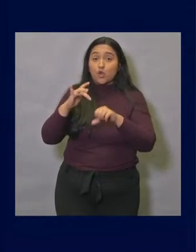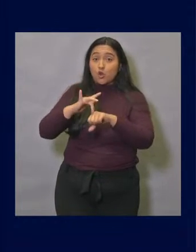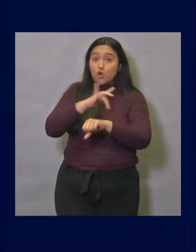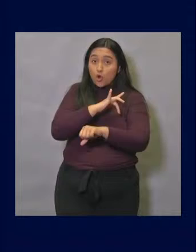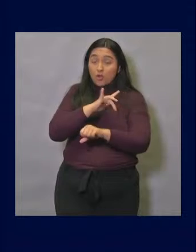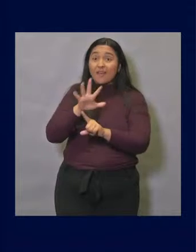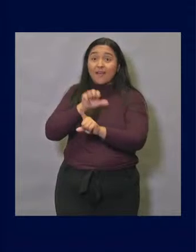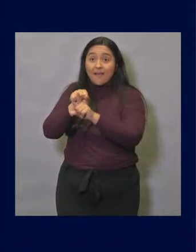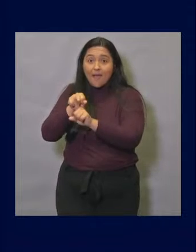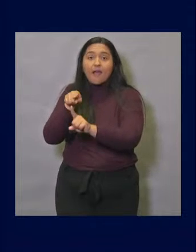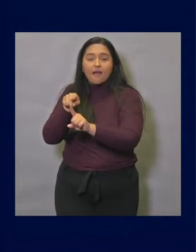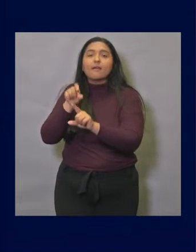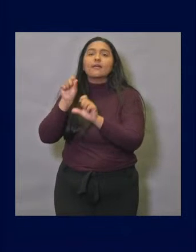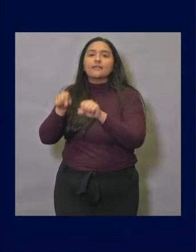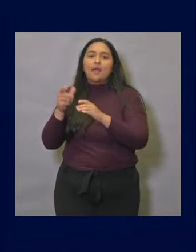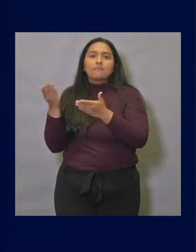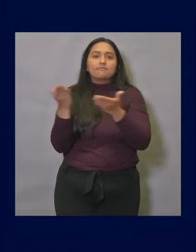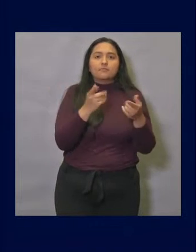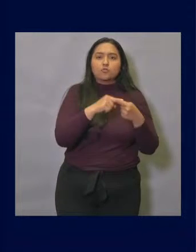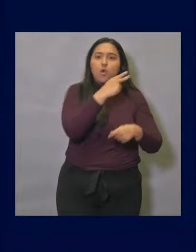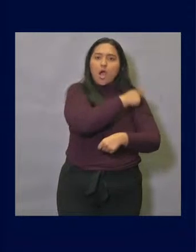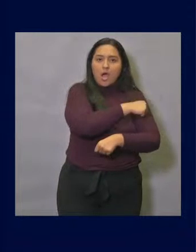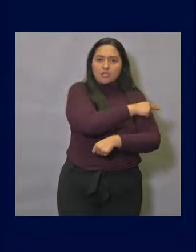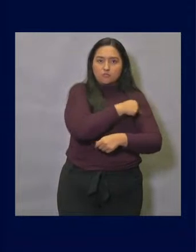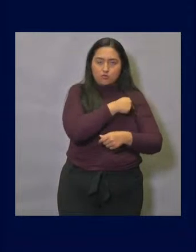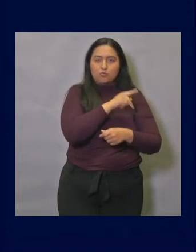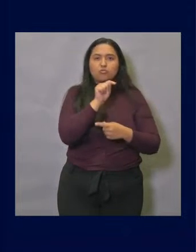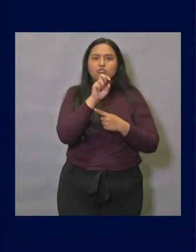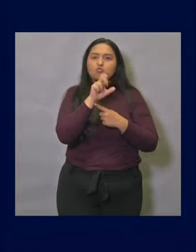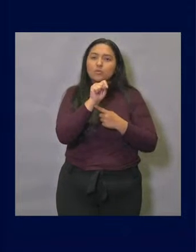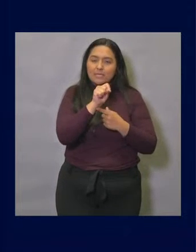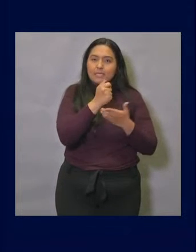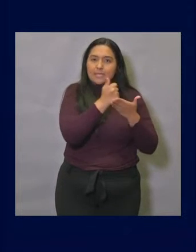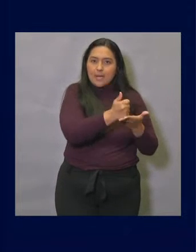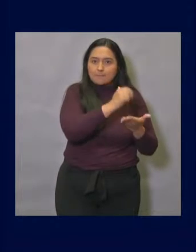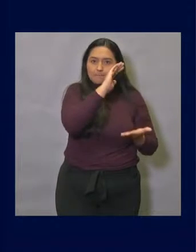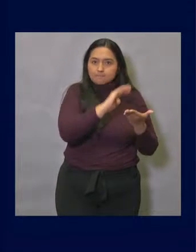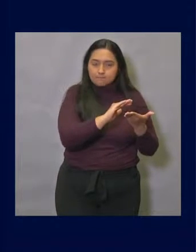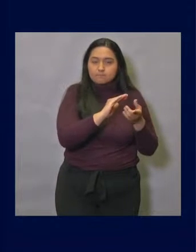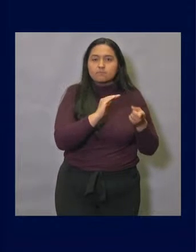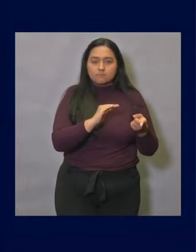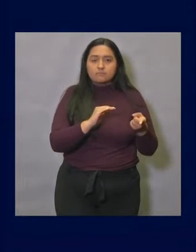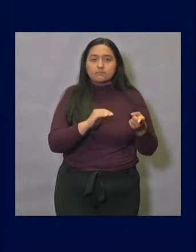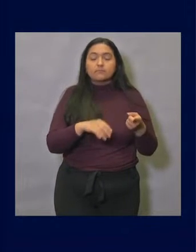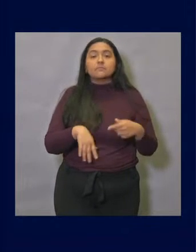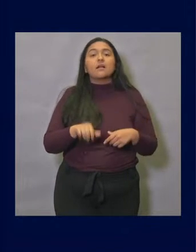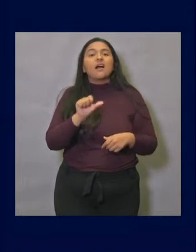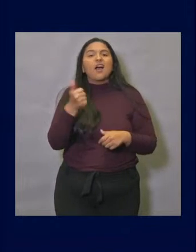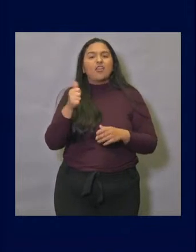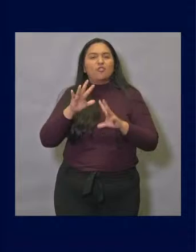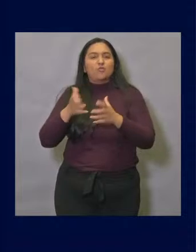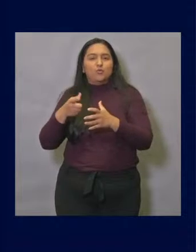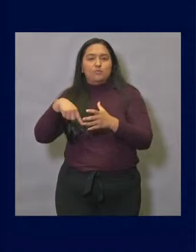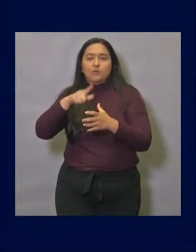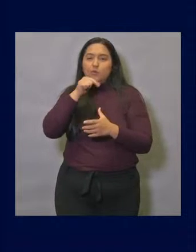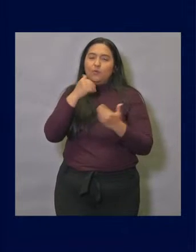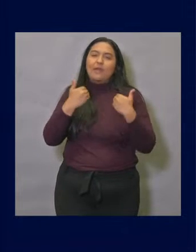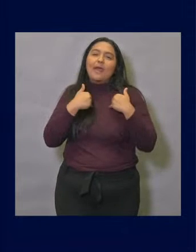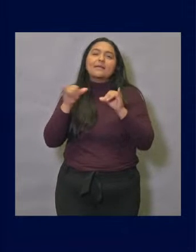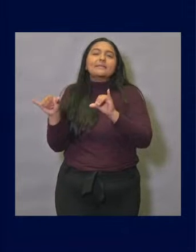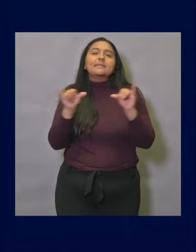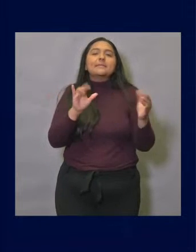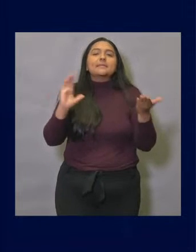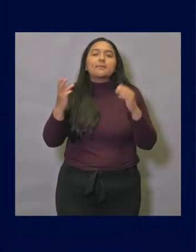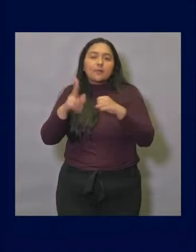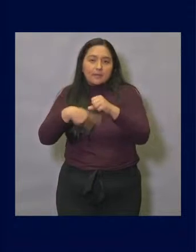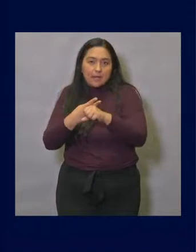los estudios, 9 de cada 10 personas que reciben tratamiento por un tipo de coagulación similar han tenido una